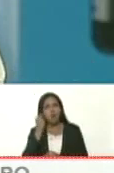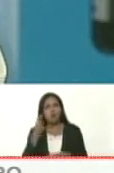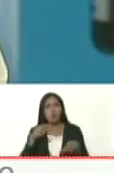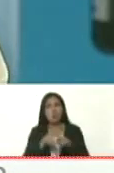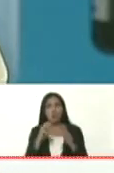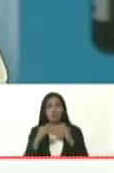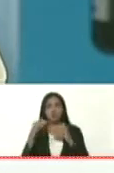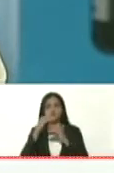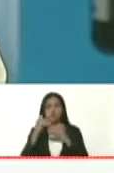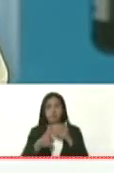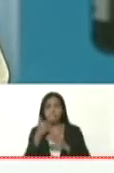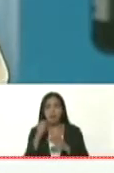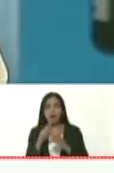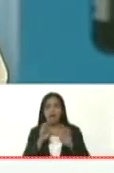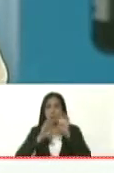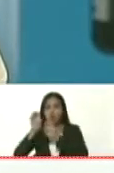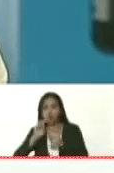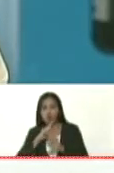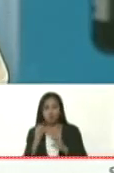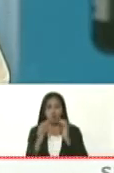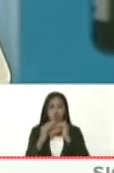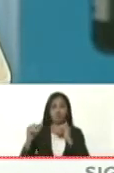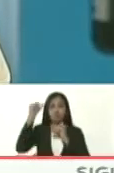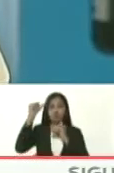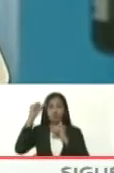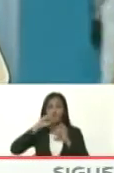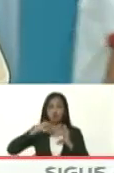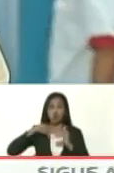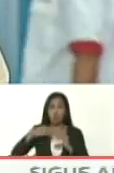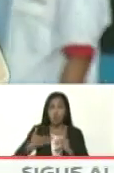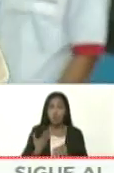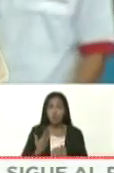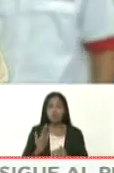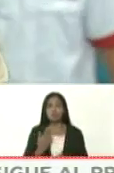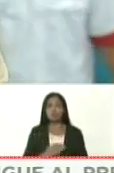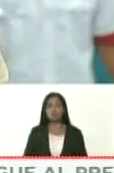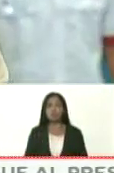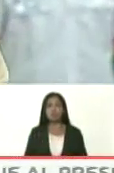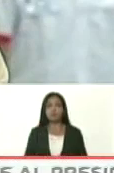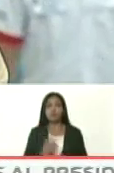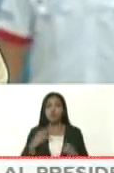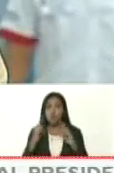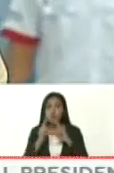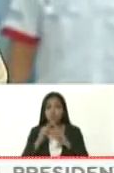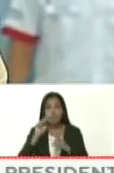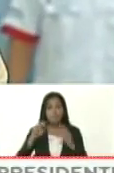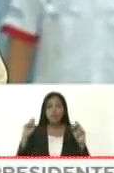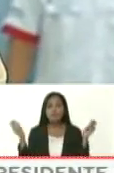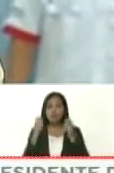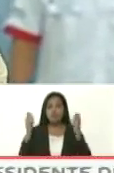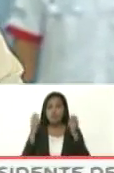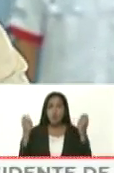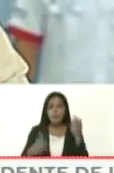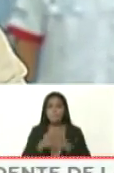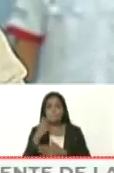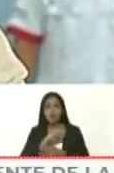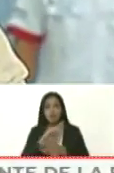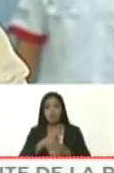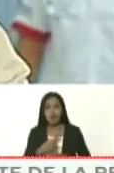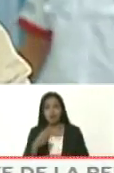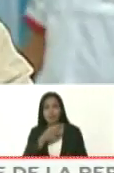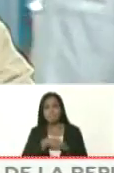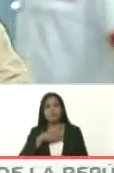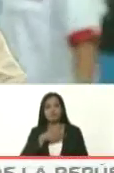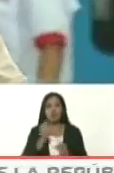el nivel más calificado que podamos nosotros tener y conocer, en el impulso de la gran